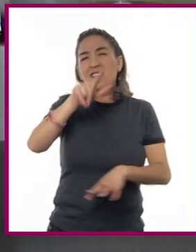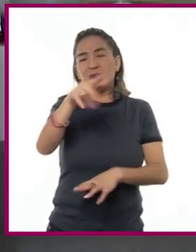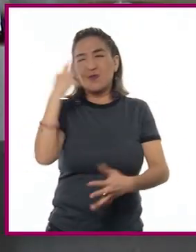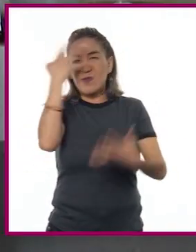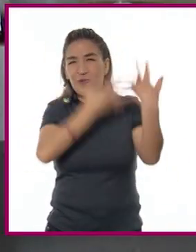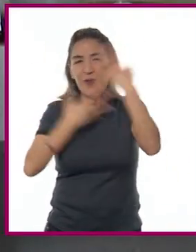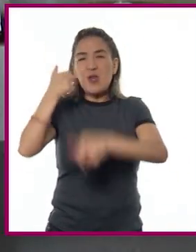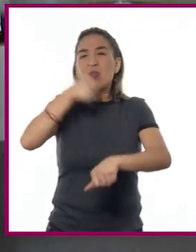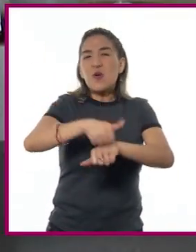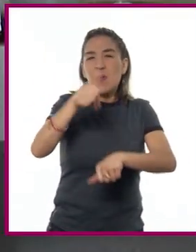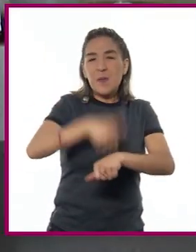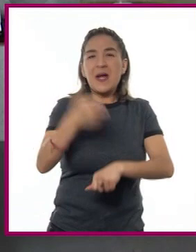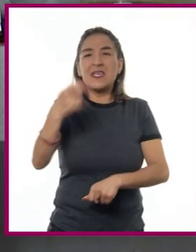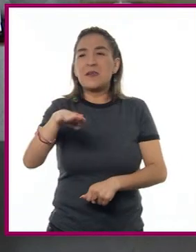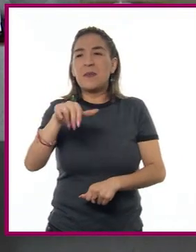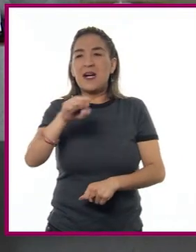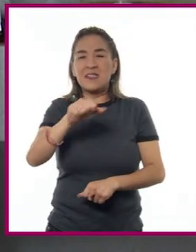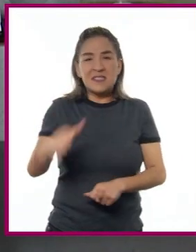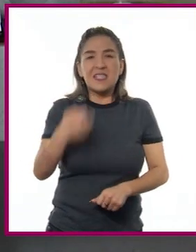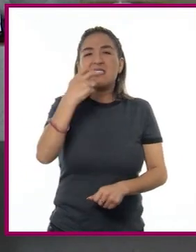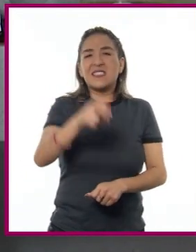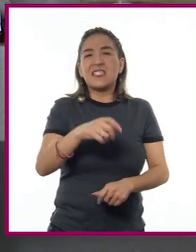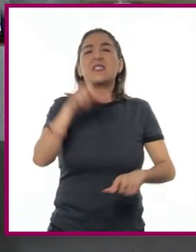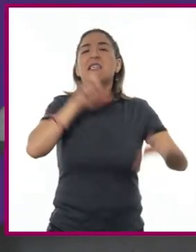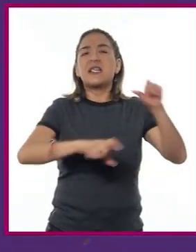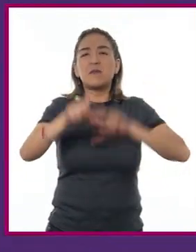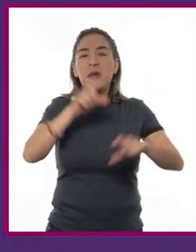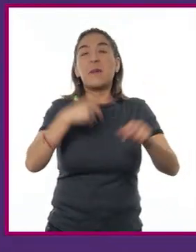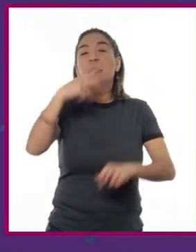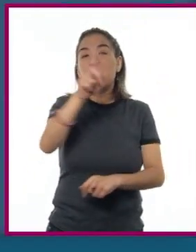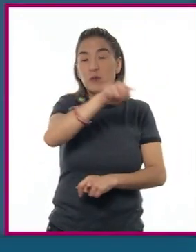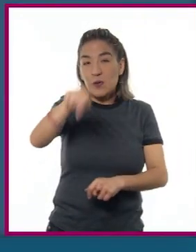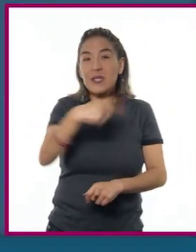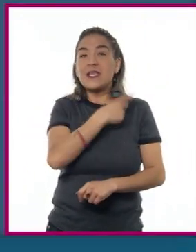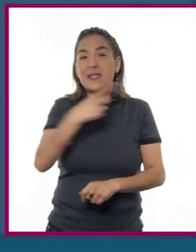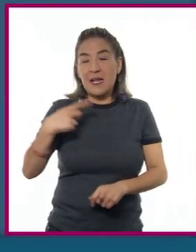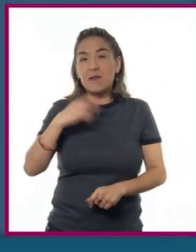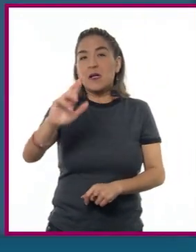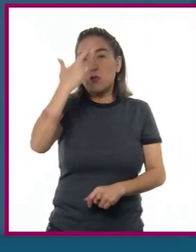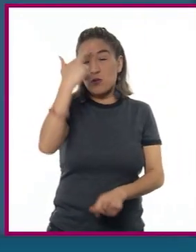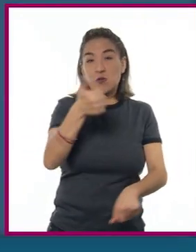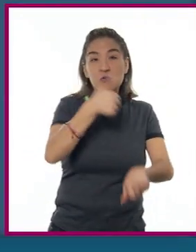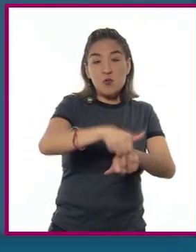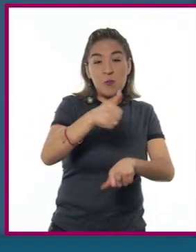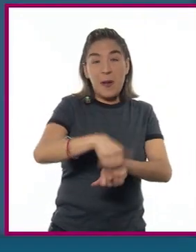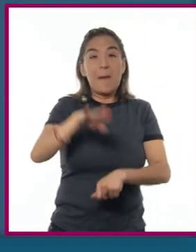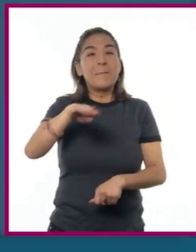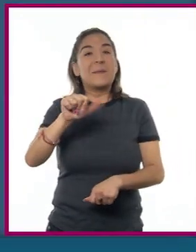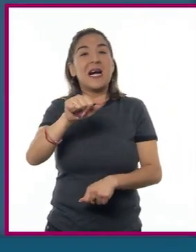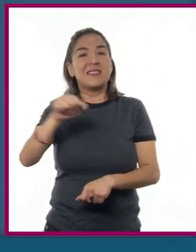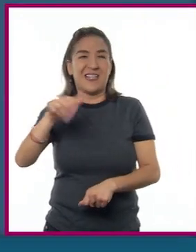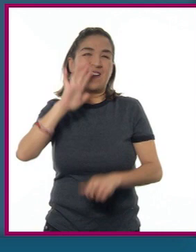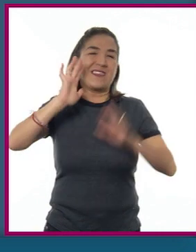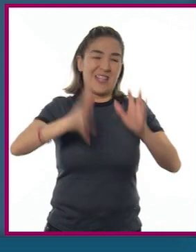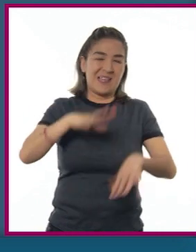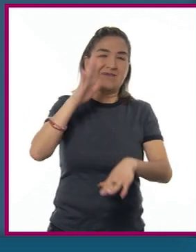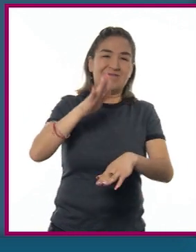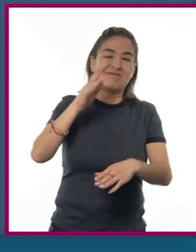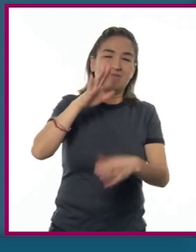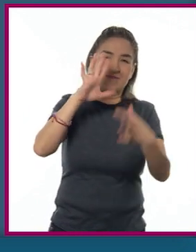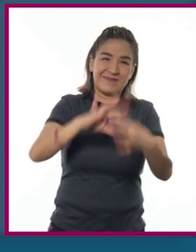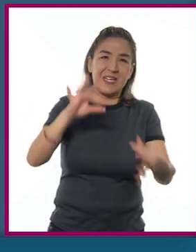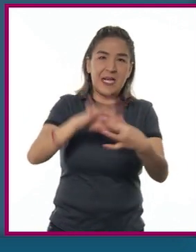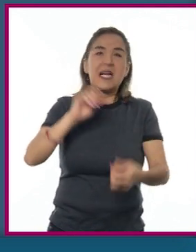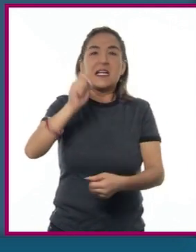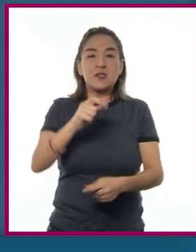el número de masa y la masa atómica, pero deben recordar que el número de masa, como ya mencionamos, es la suma de